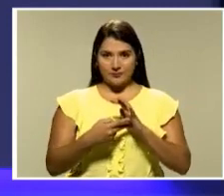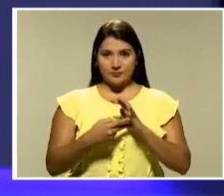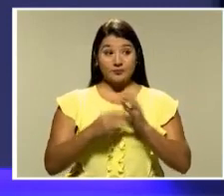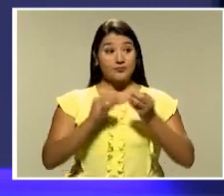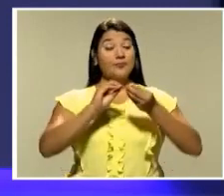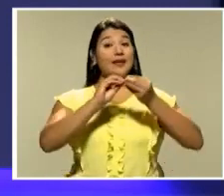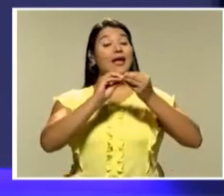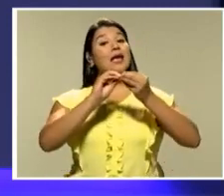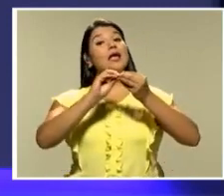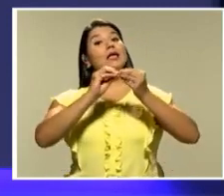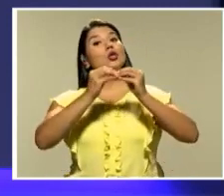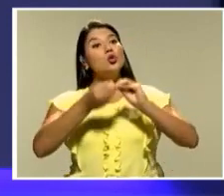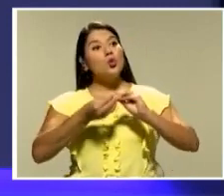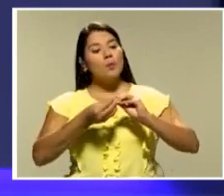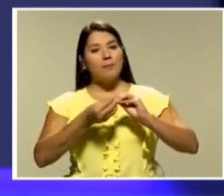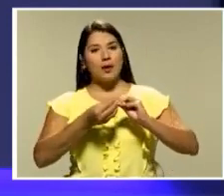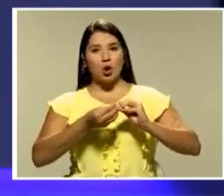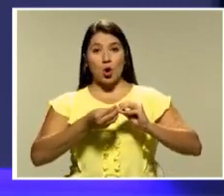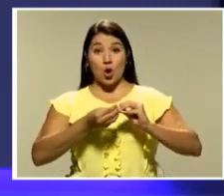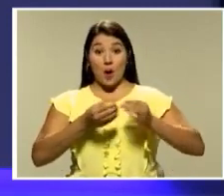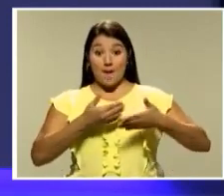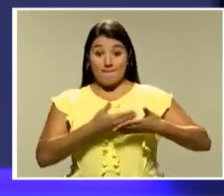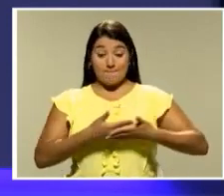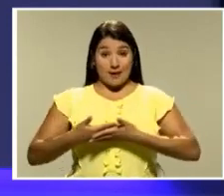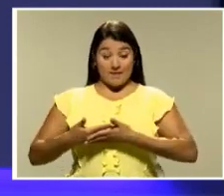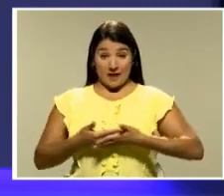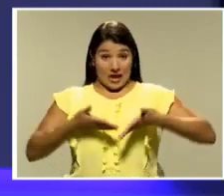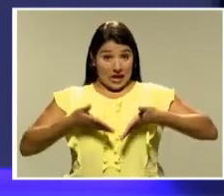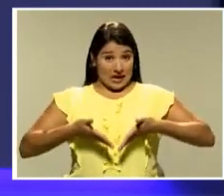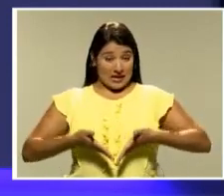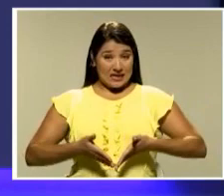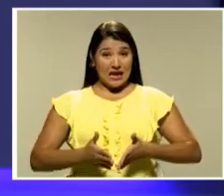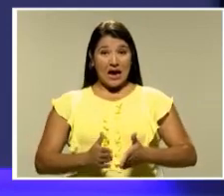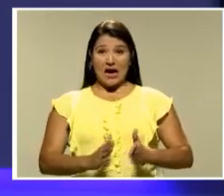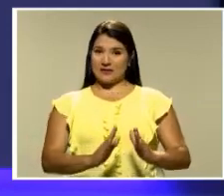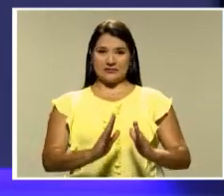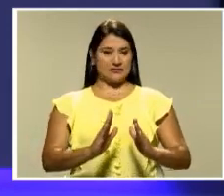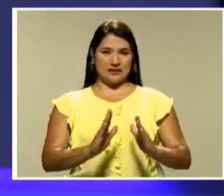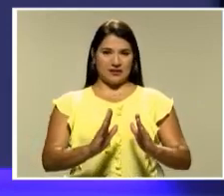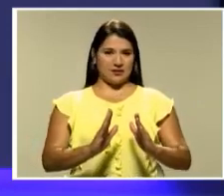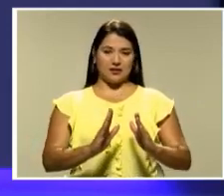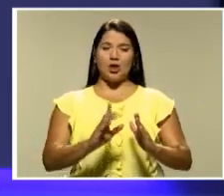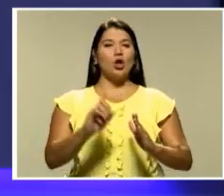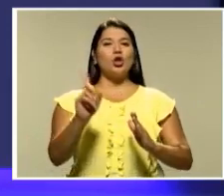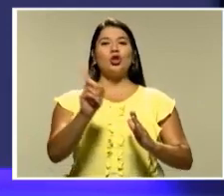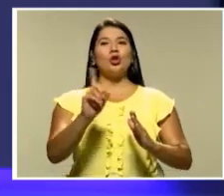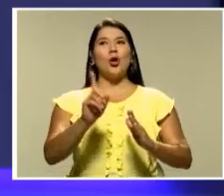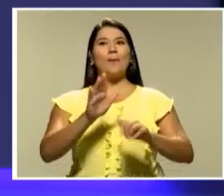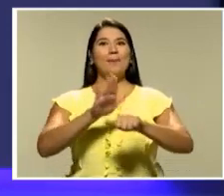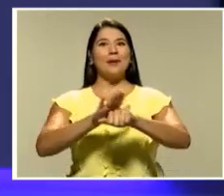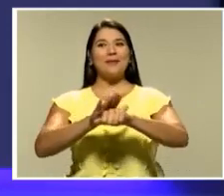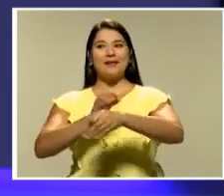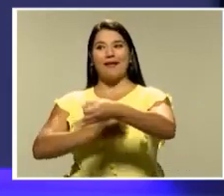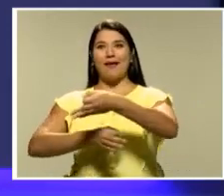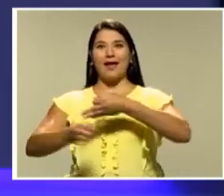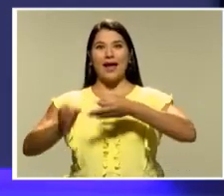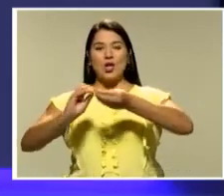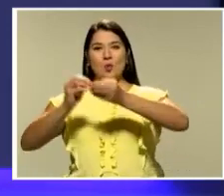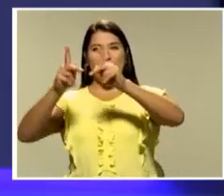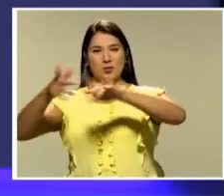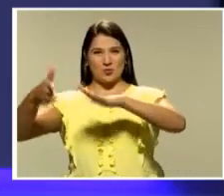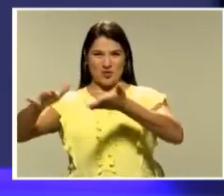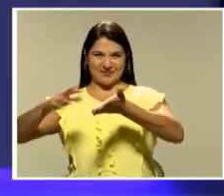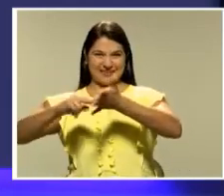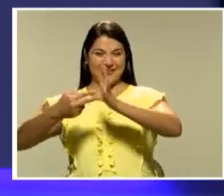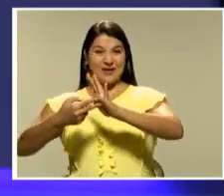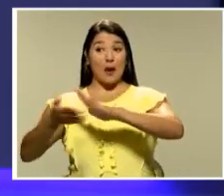la cantidad de los niños que nacen no llegan a reponer la cantidad de las personas que se mueren.